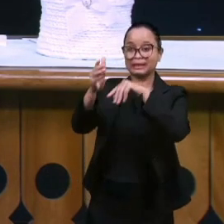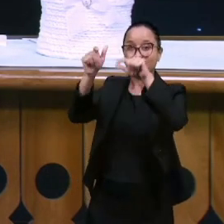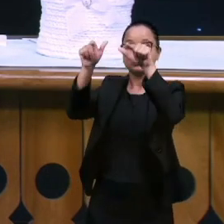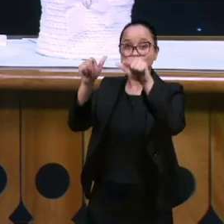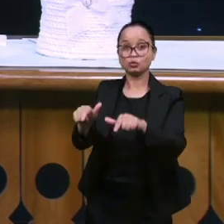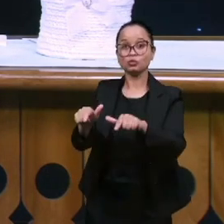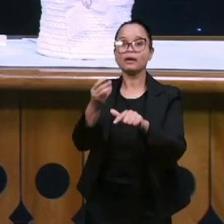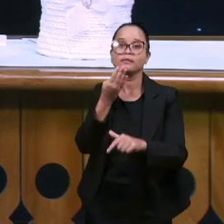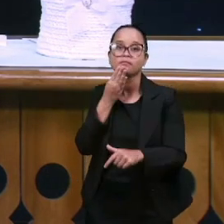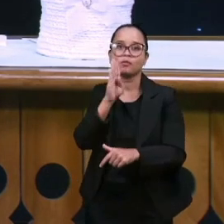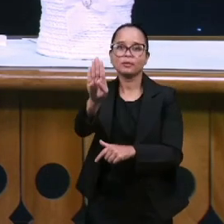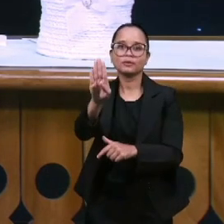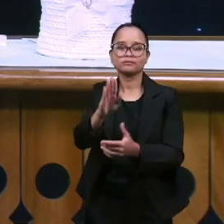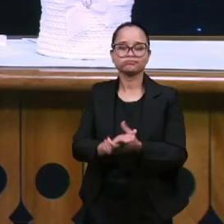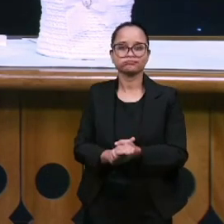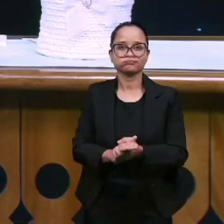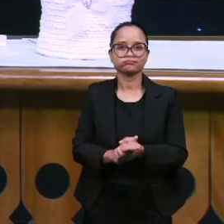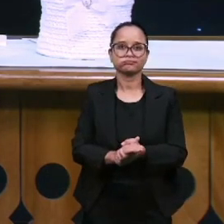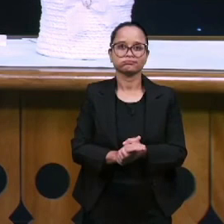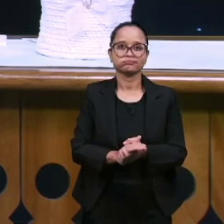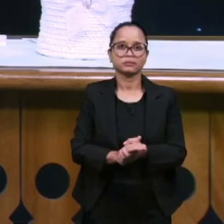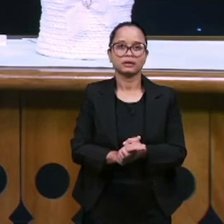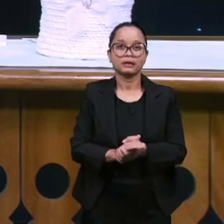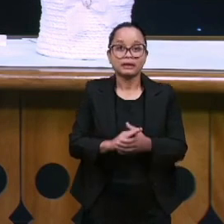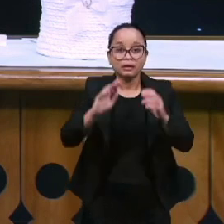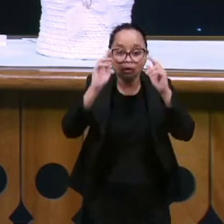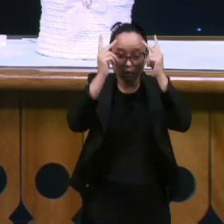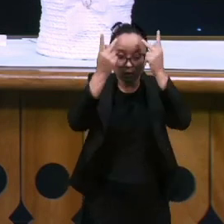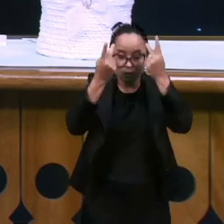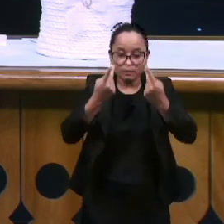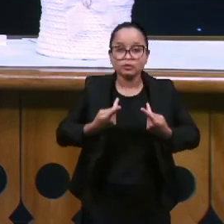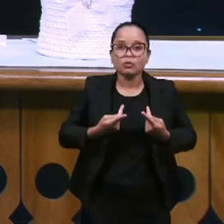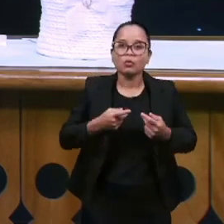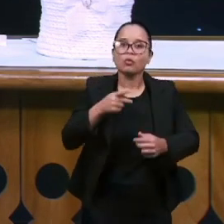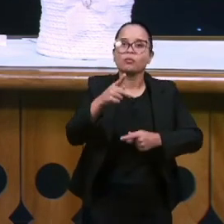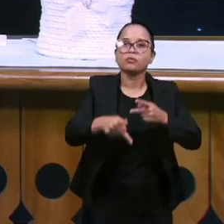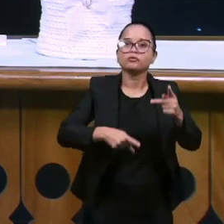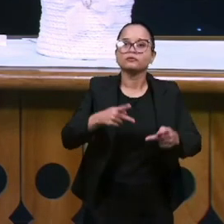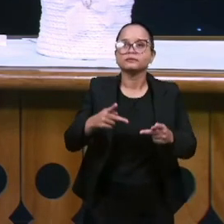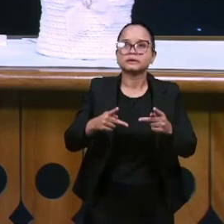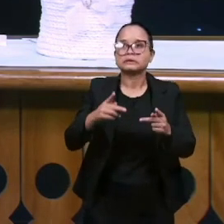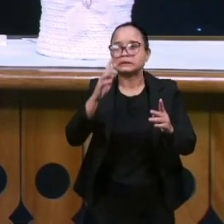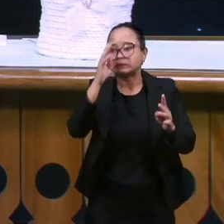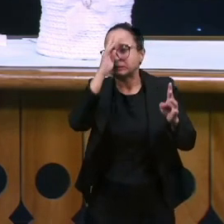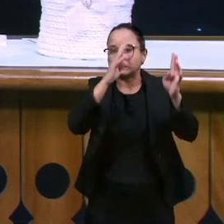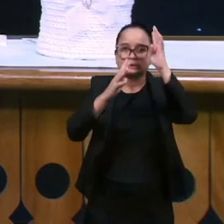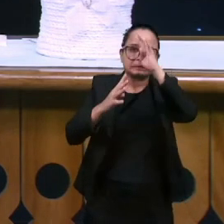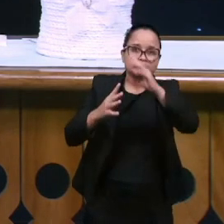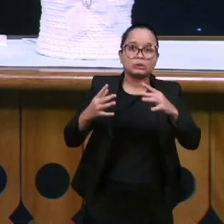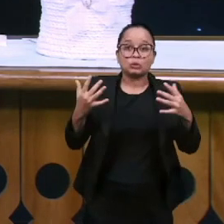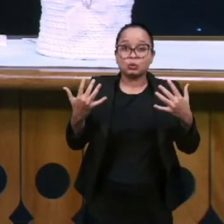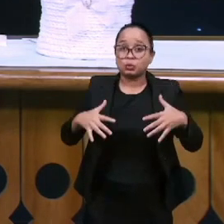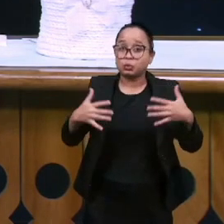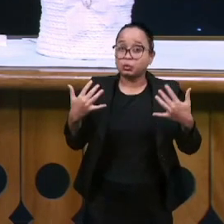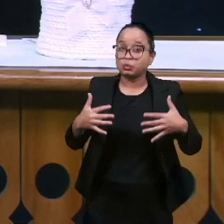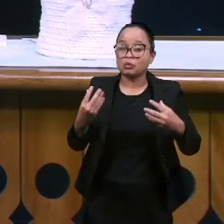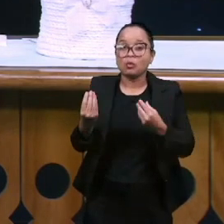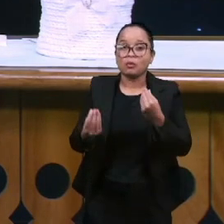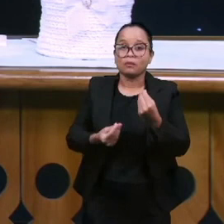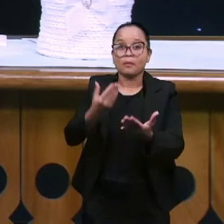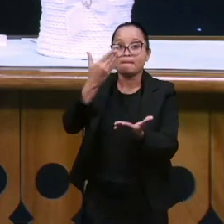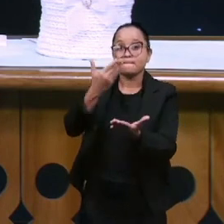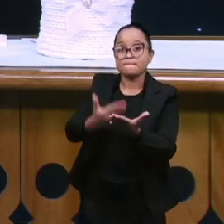tierra prometida. Humanamente, el pueblo estaba como si hubiese perdido a su gran líder.